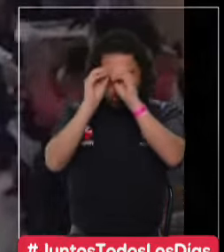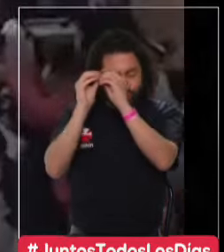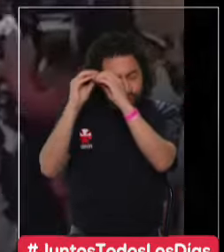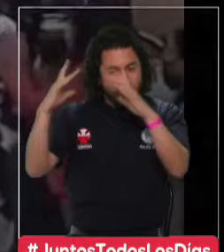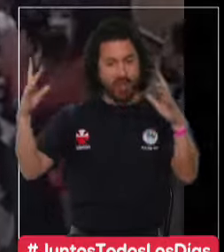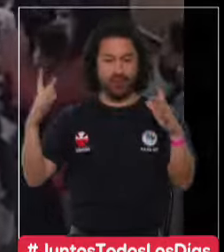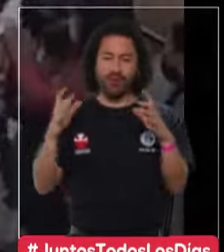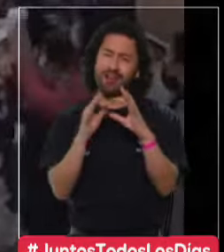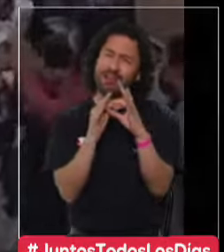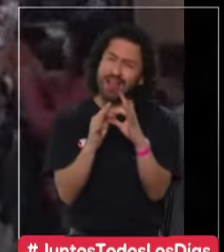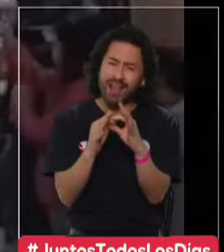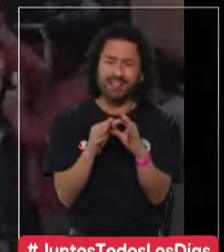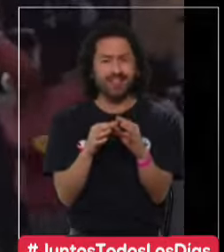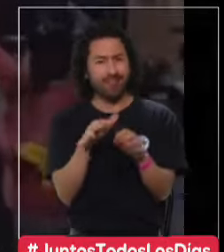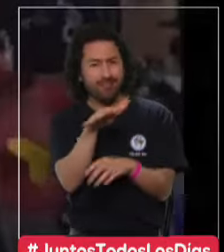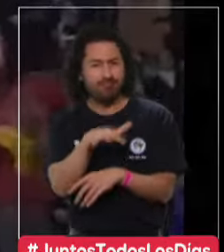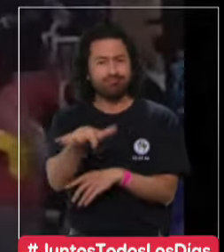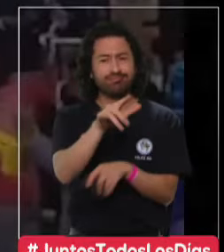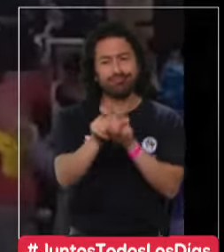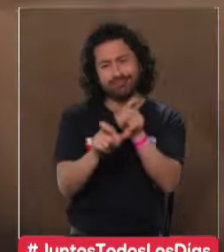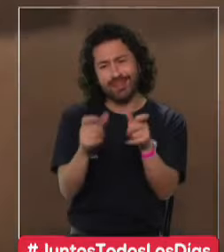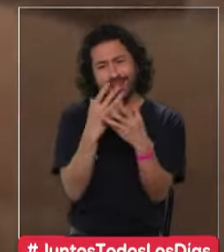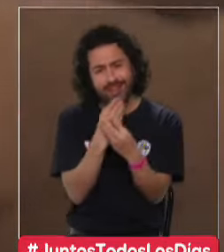todos, esta linda comunidad.